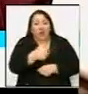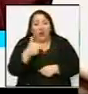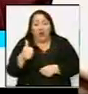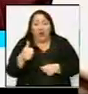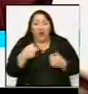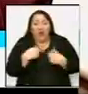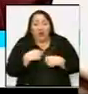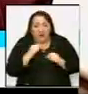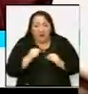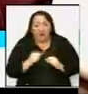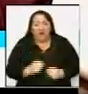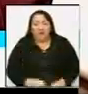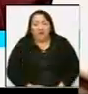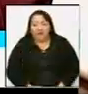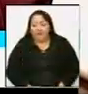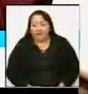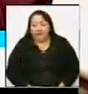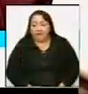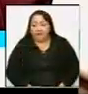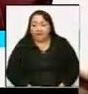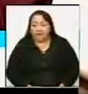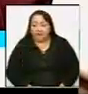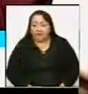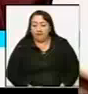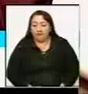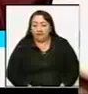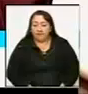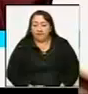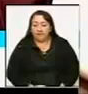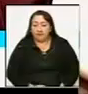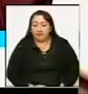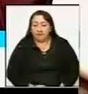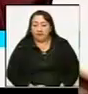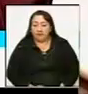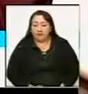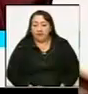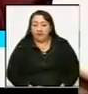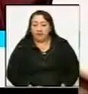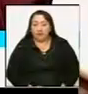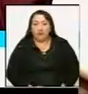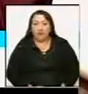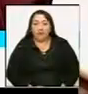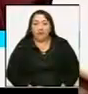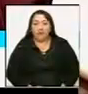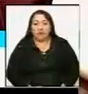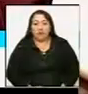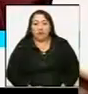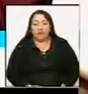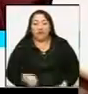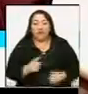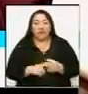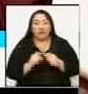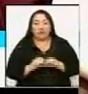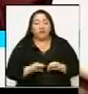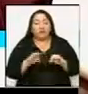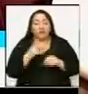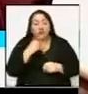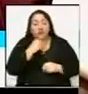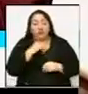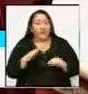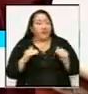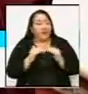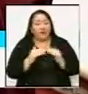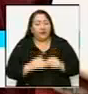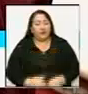Tienen atribuciones constitucionales, no carguemos este tipo, inclusive, de atribuciones que, siendo importantes, son residuales,